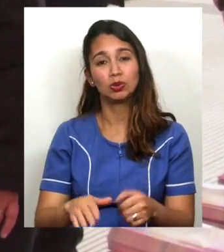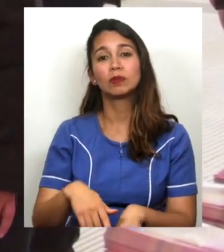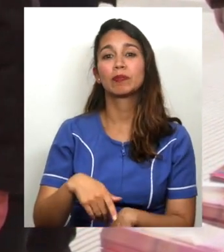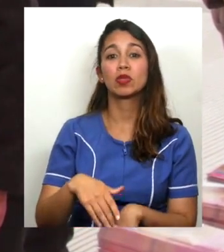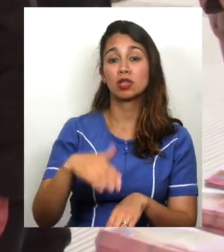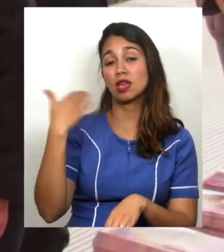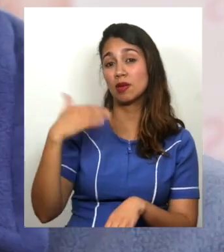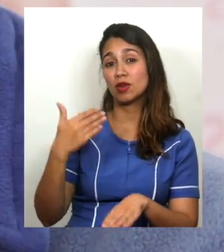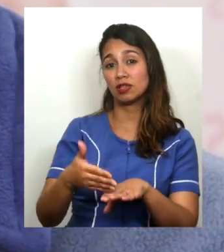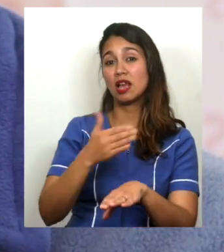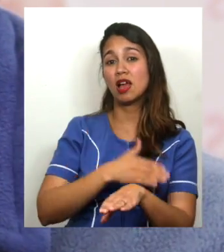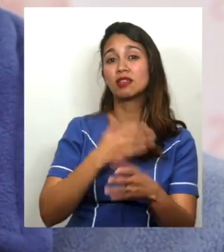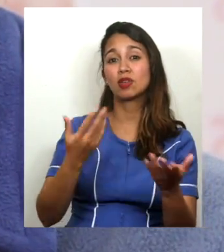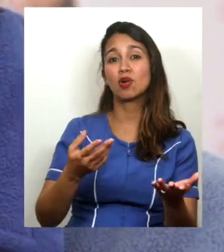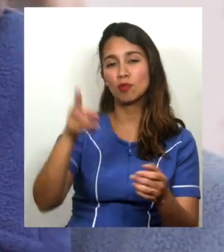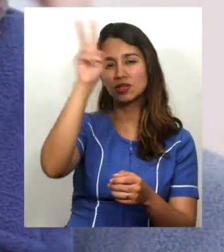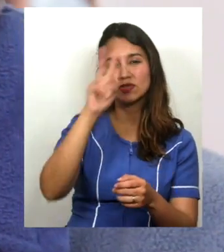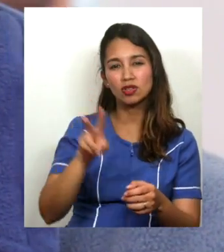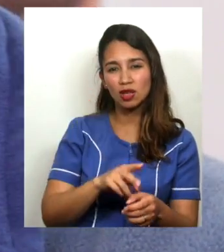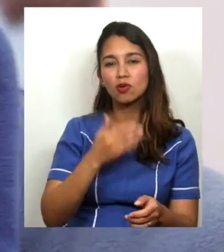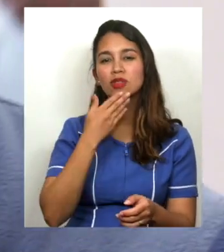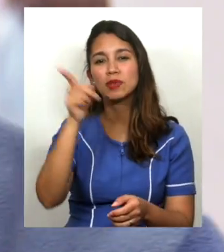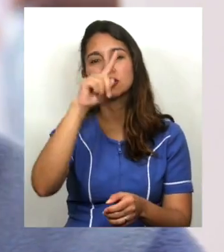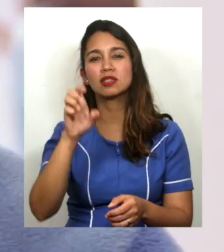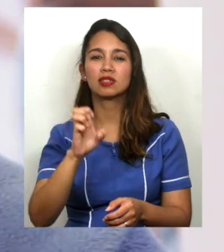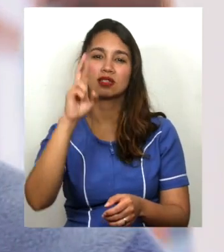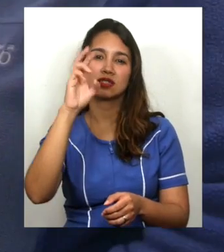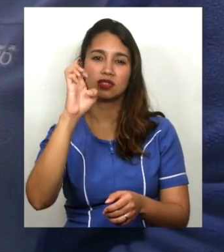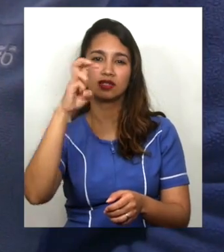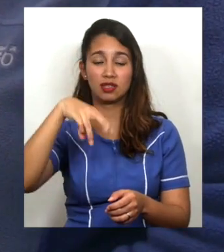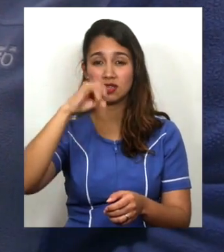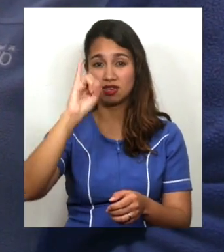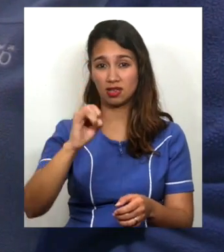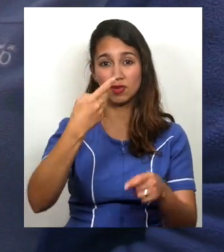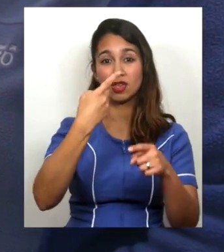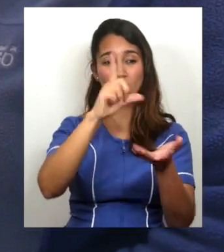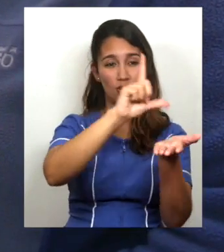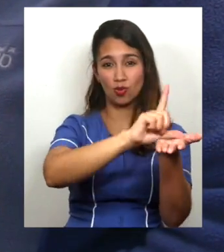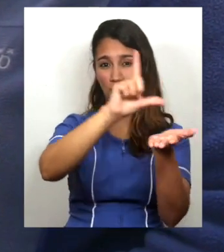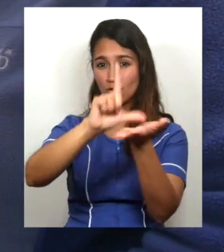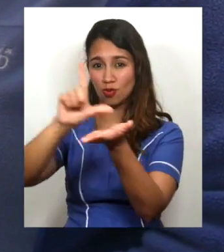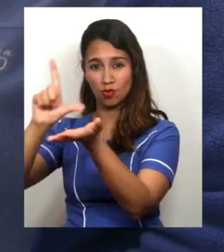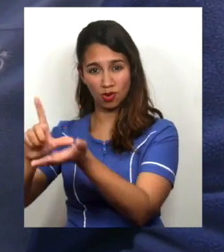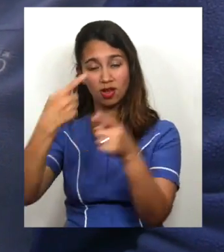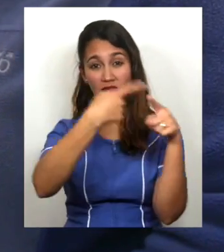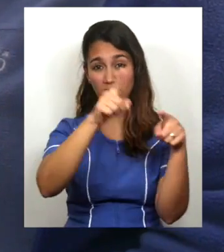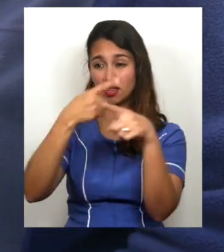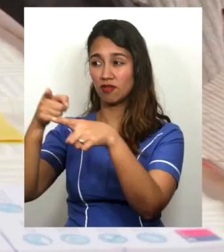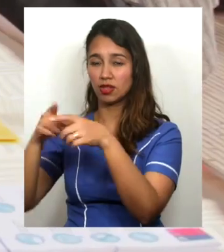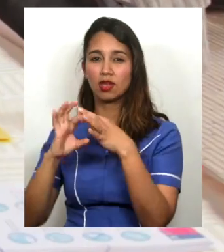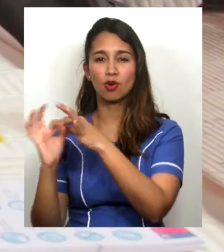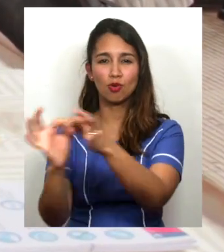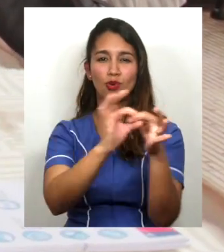patología. Es en este contexto que la Seremi de Salud, el Servicio de Salud O'Higgins y los equipos de las comunas de Palmilla, Rengo y